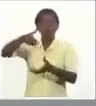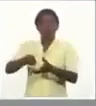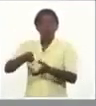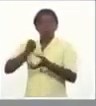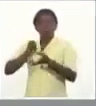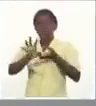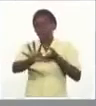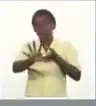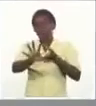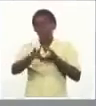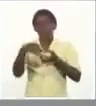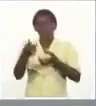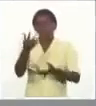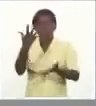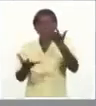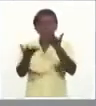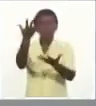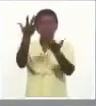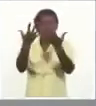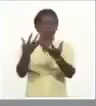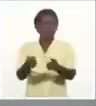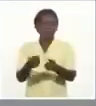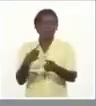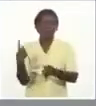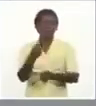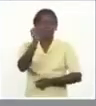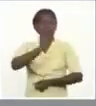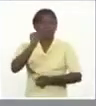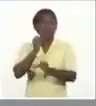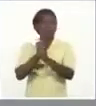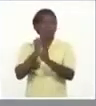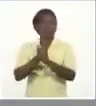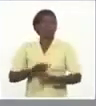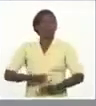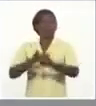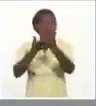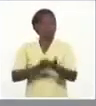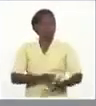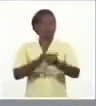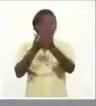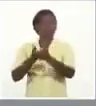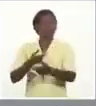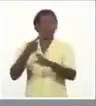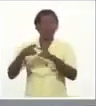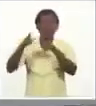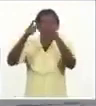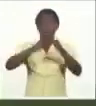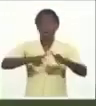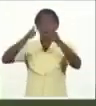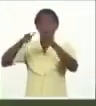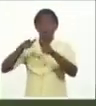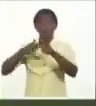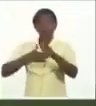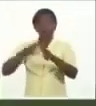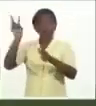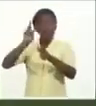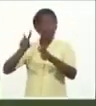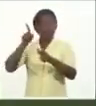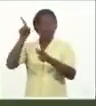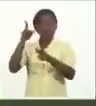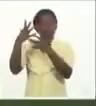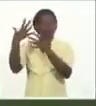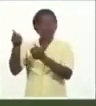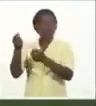incendios, pertenecientes al equipo técnico de control y combate de incendios en tanques petroleros de PDVSA Venezuela. Aquí